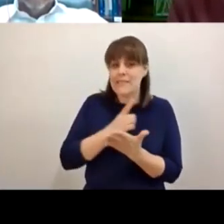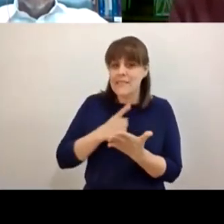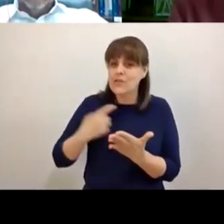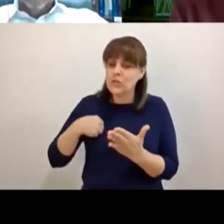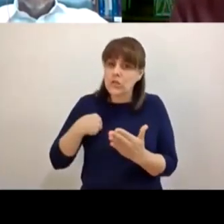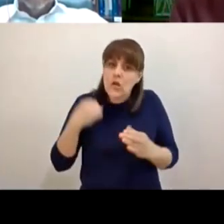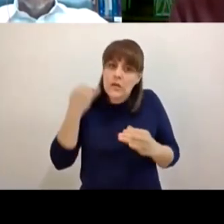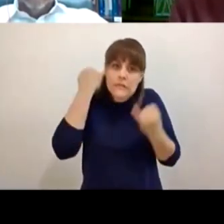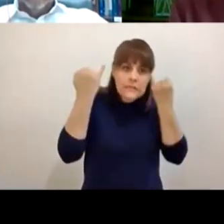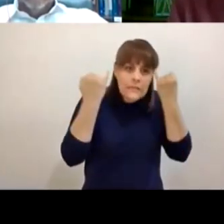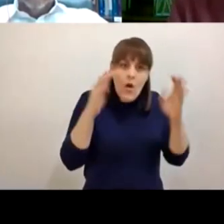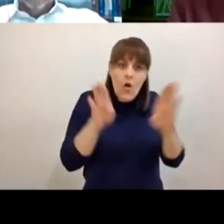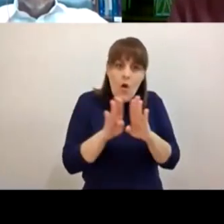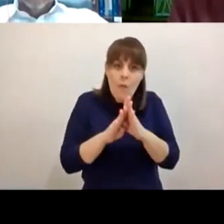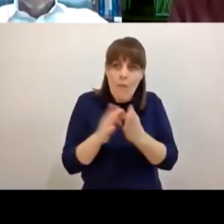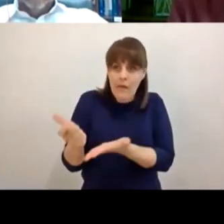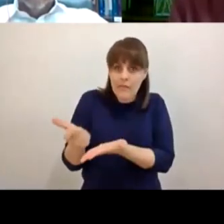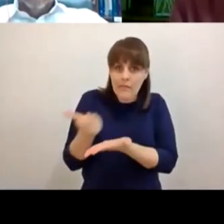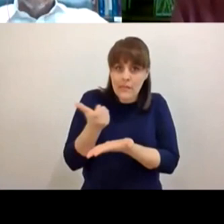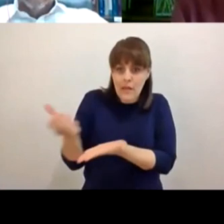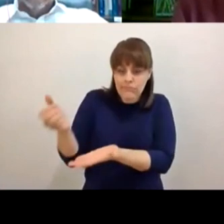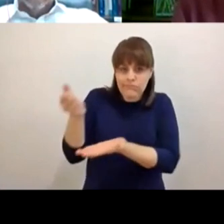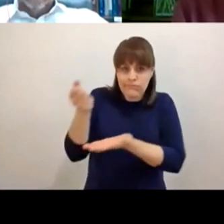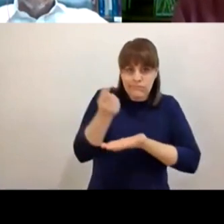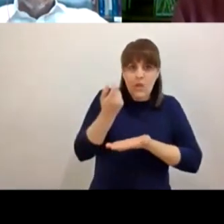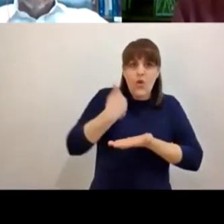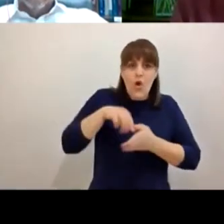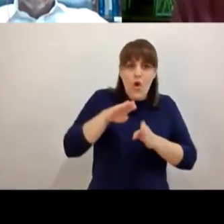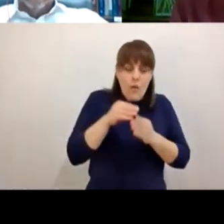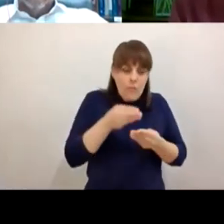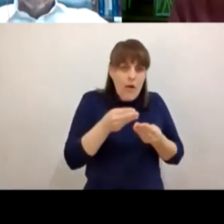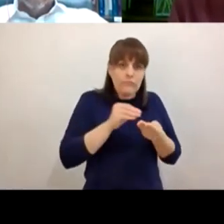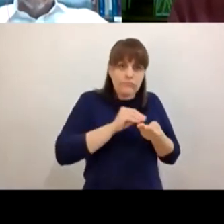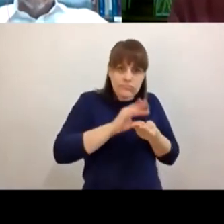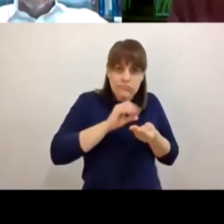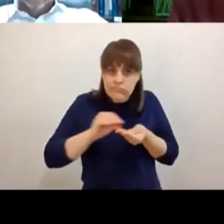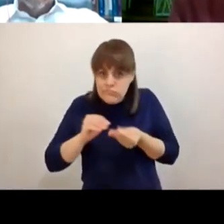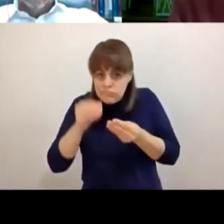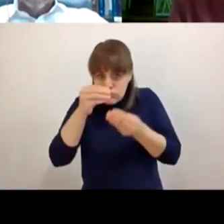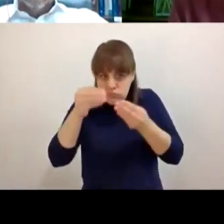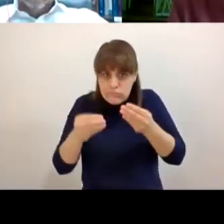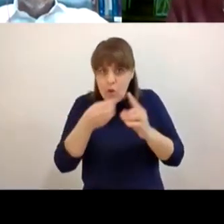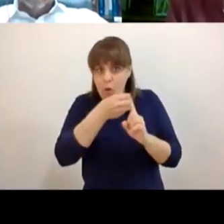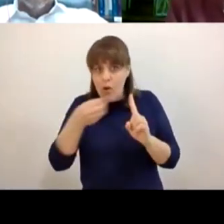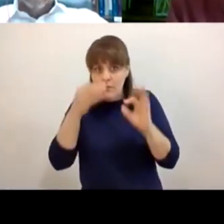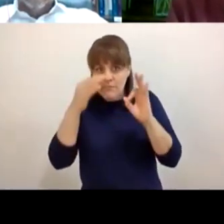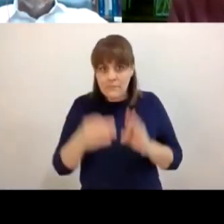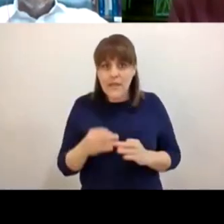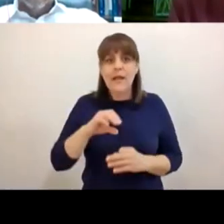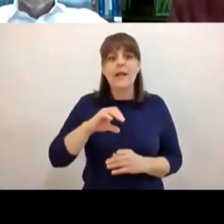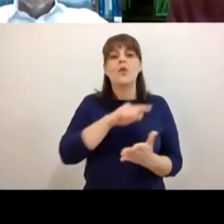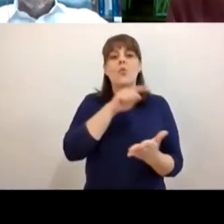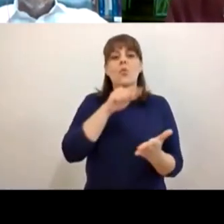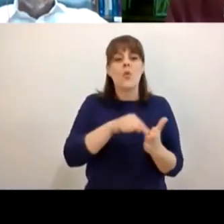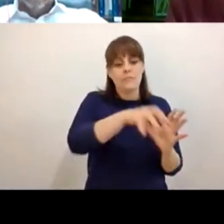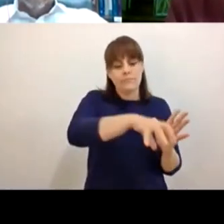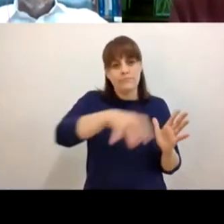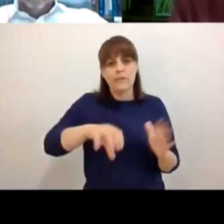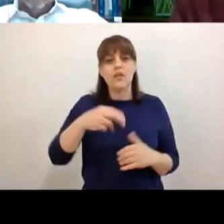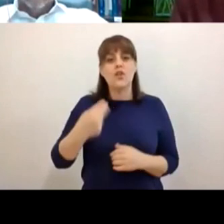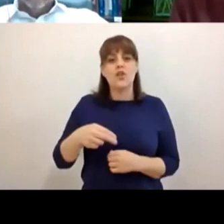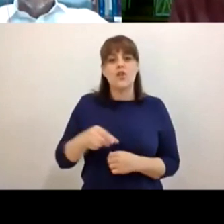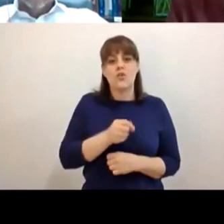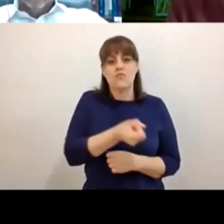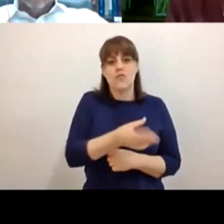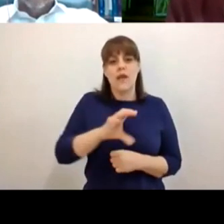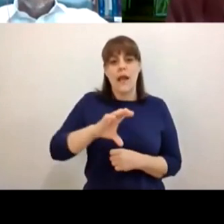este presupuesto. Y entonces estos centros, los CAPAS, están siendo capacitados muy